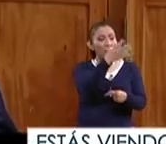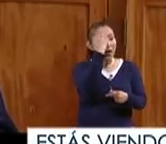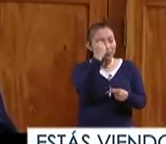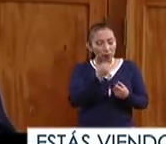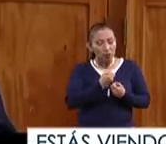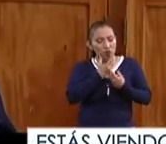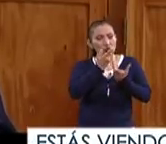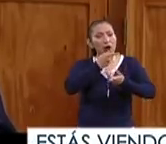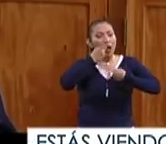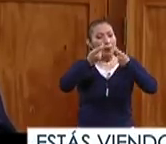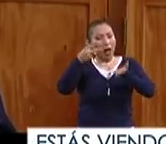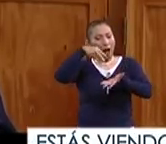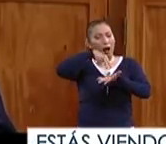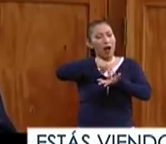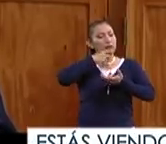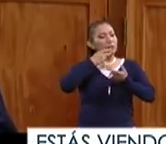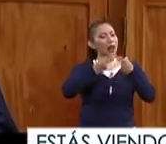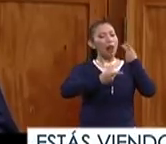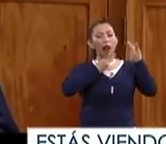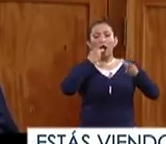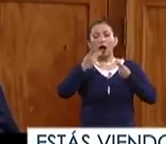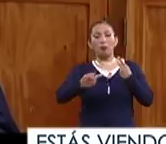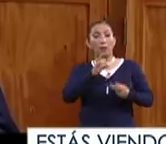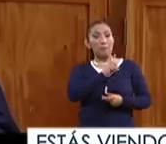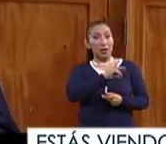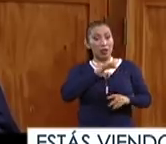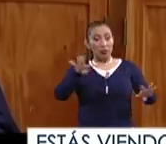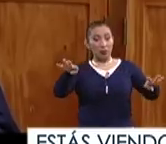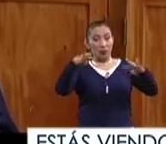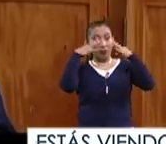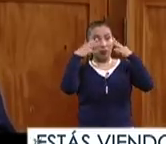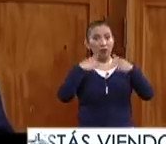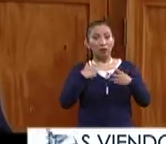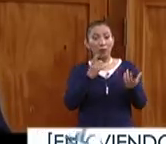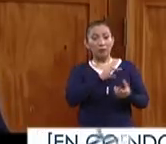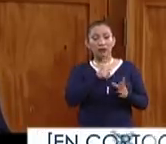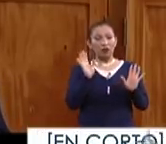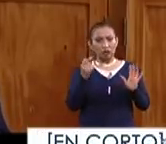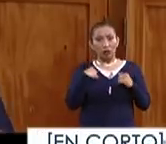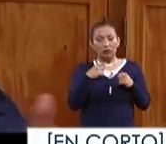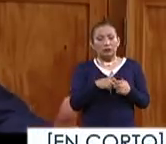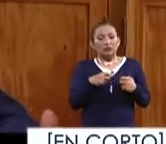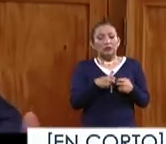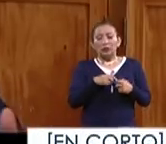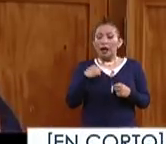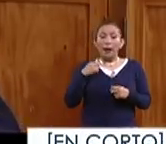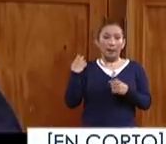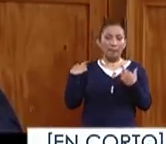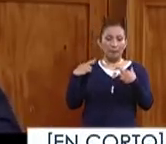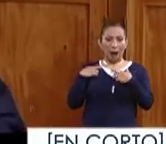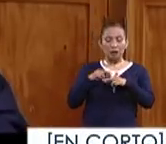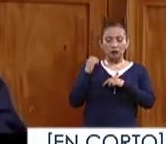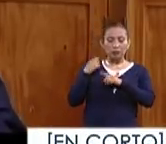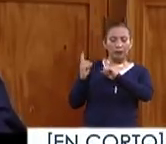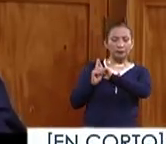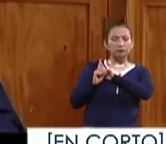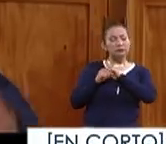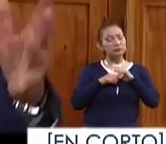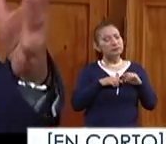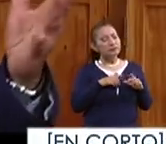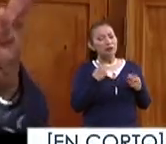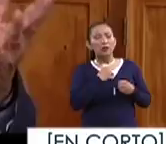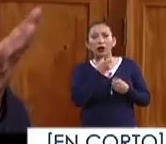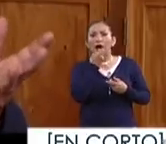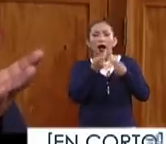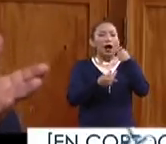a ser orador, a no tenerle miedo al público, aunque yo temblaba, él siempre estaba parado junto a mí, y